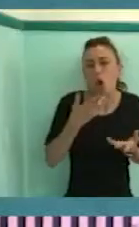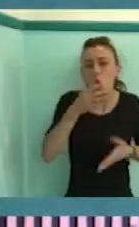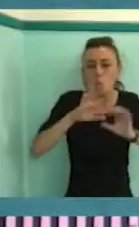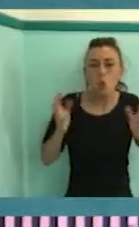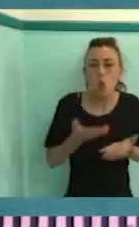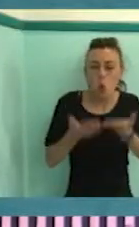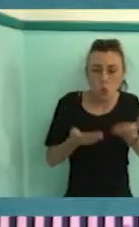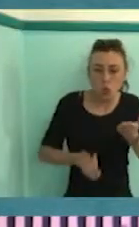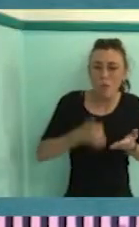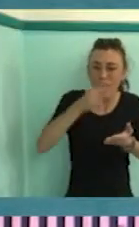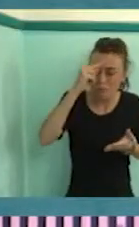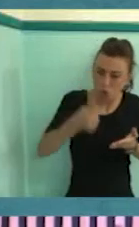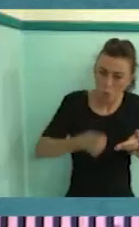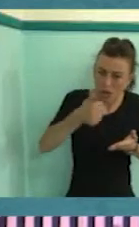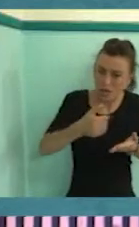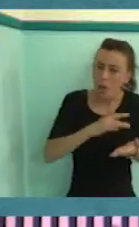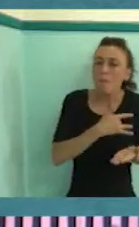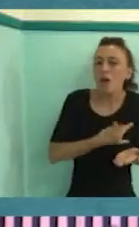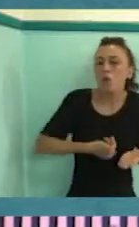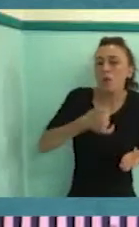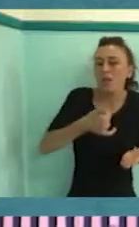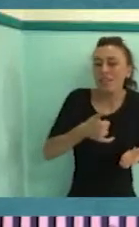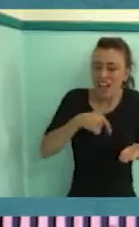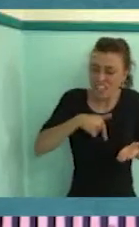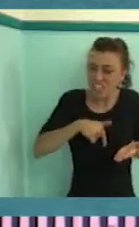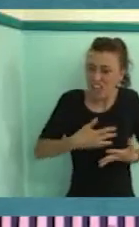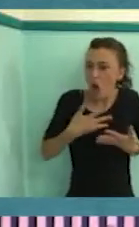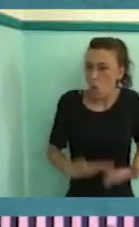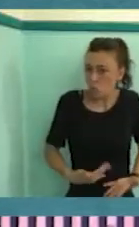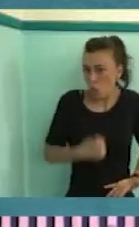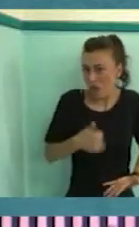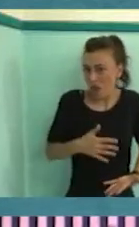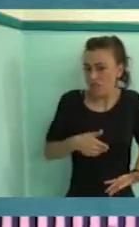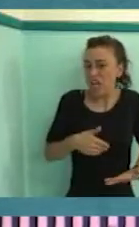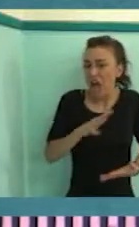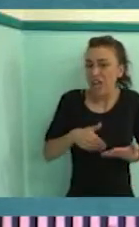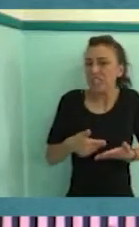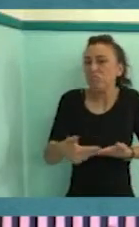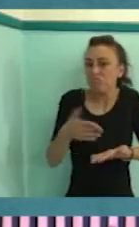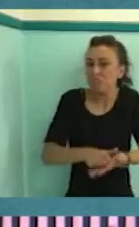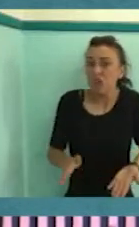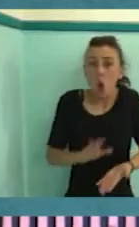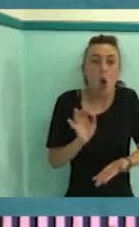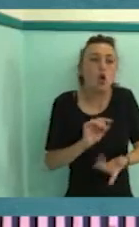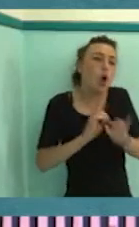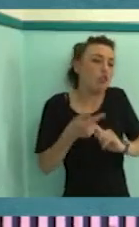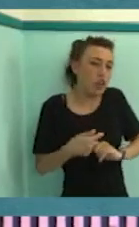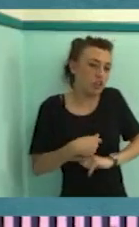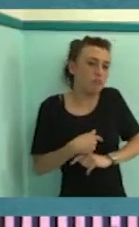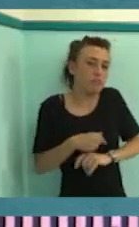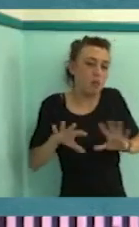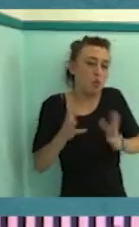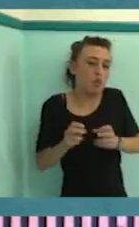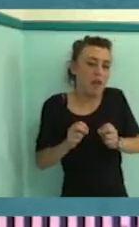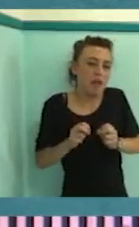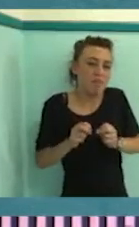respetuoso más amoroso más para estar más agustico aquí el tiempo que nos quede o si estamos todo lo contrario para dejarlo más podrido que vamos